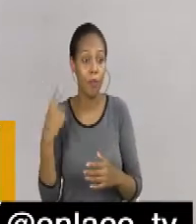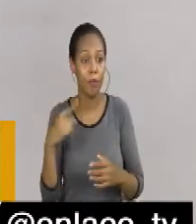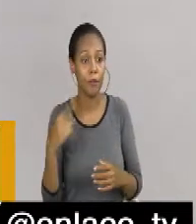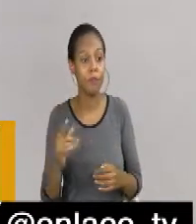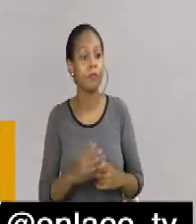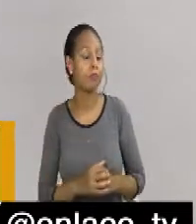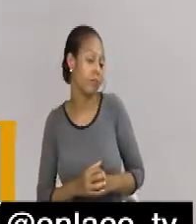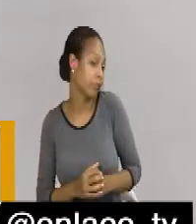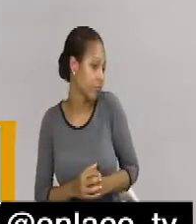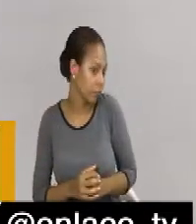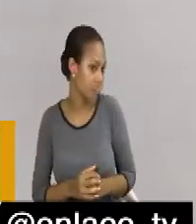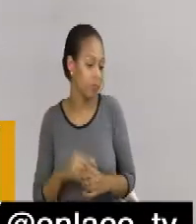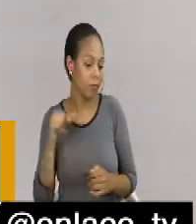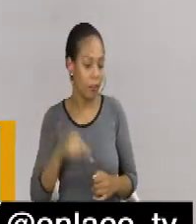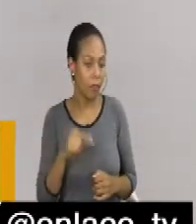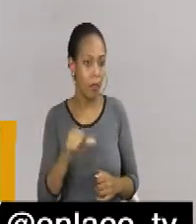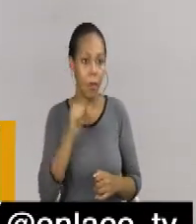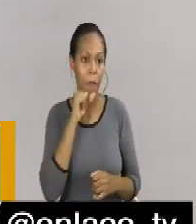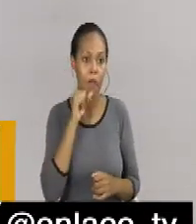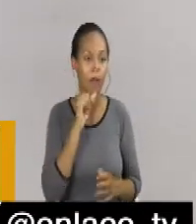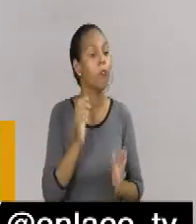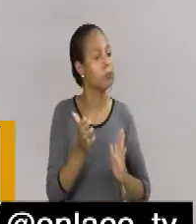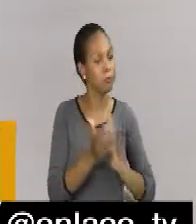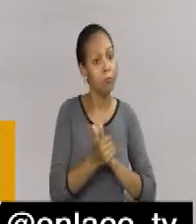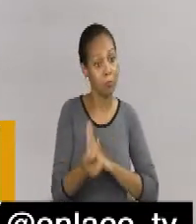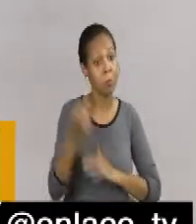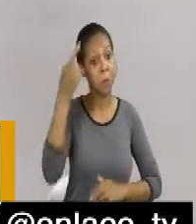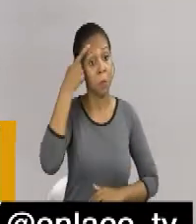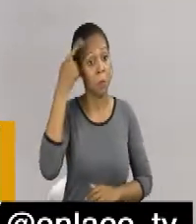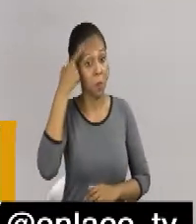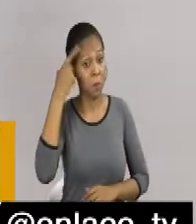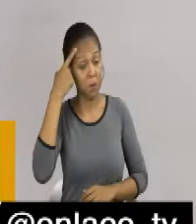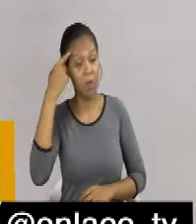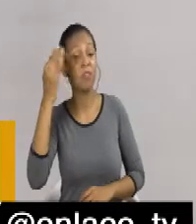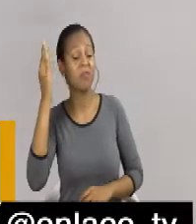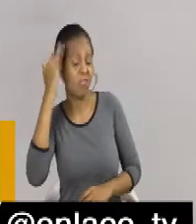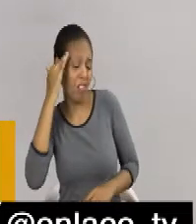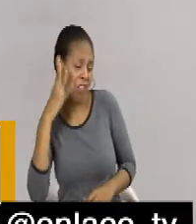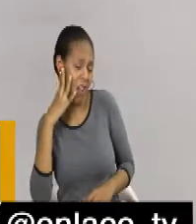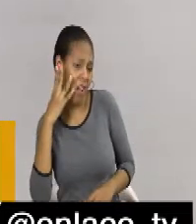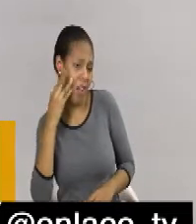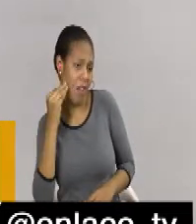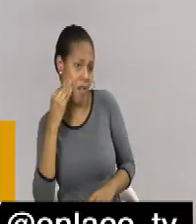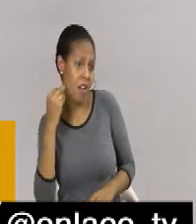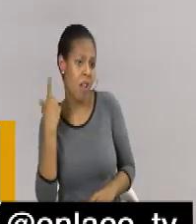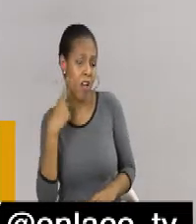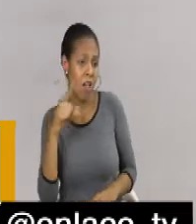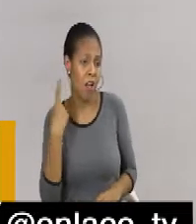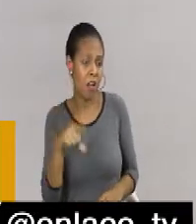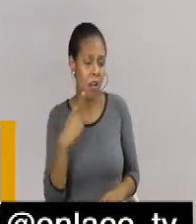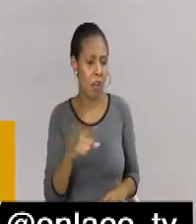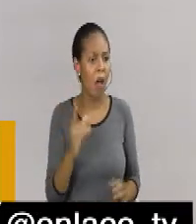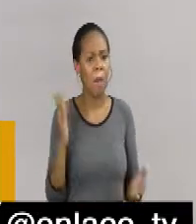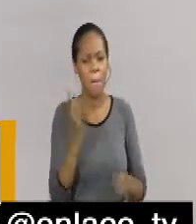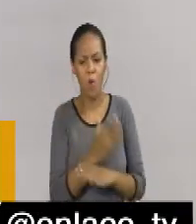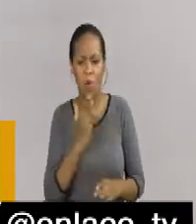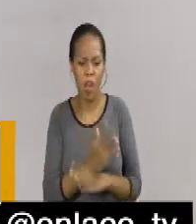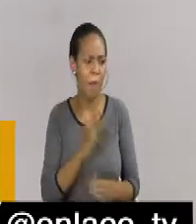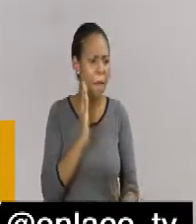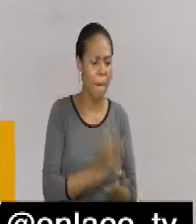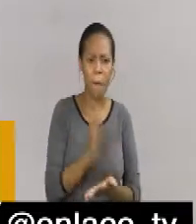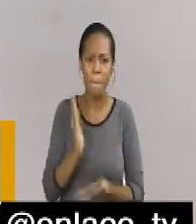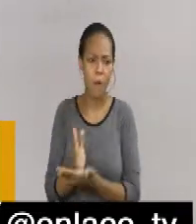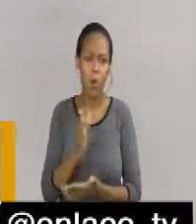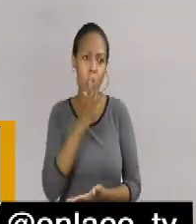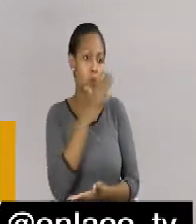somos expertos y tenemos pues muy buena experiencia en este punto y no hemos tenido ningún problema de seguridad y esperamos que se pueda